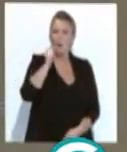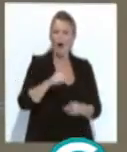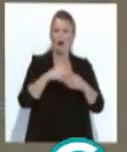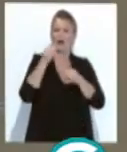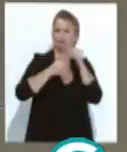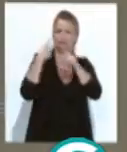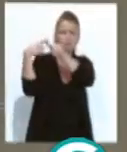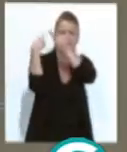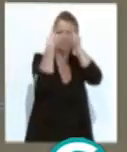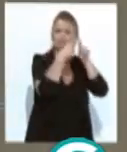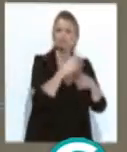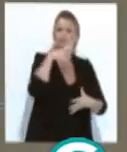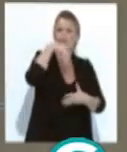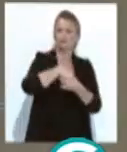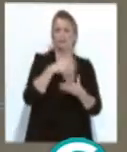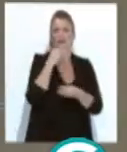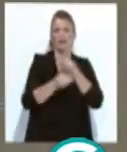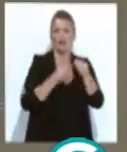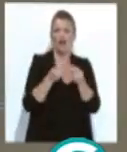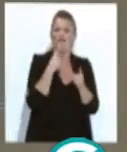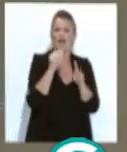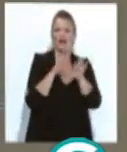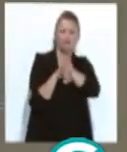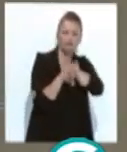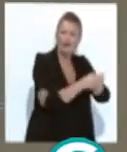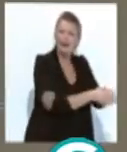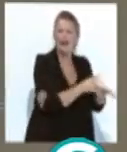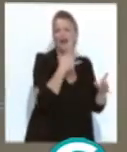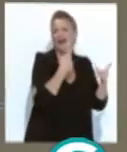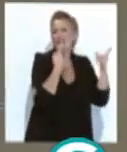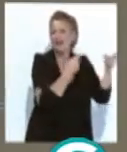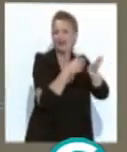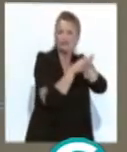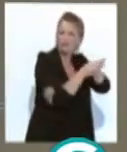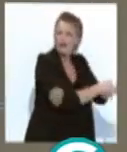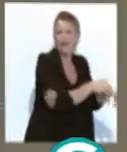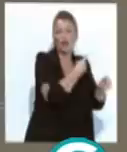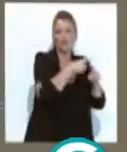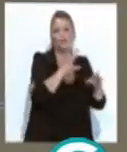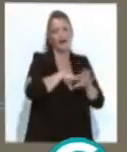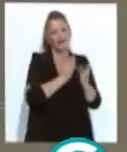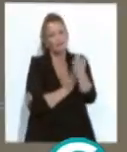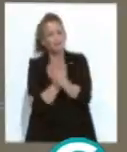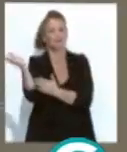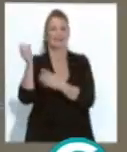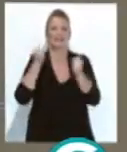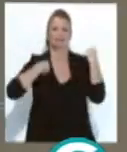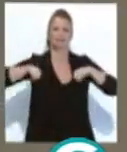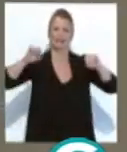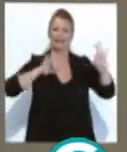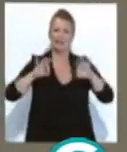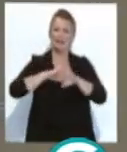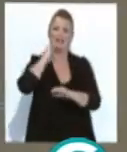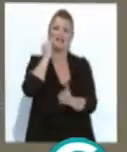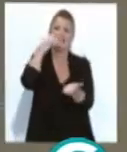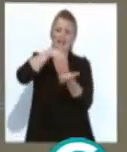Nacional Sandinista, que habían aparcado las metralletas para ensayar y hacer teatro. Hacer teatro, que vinieron aquí a reivindicar